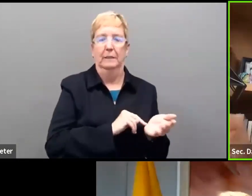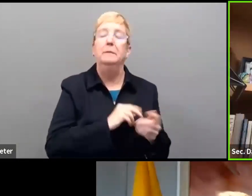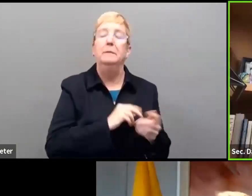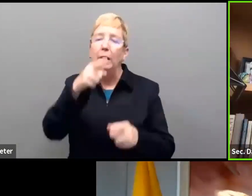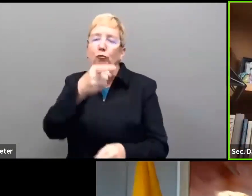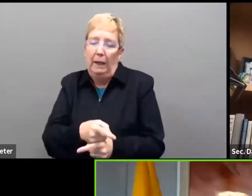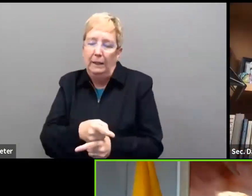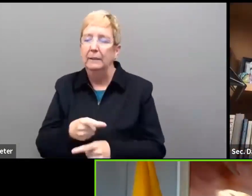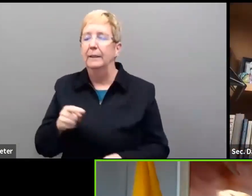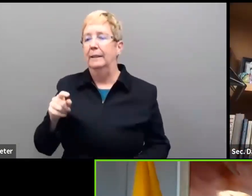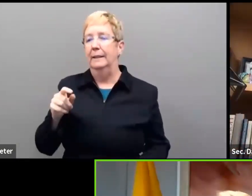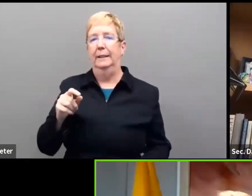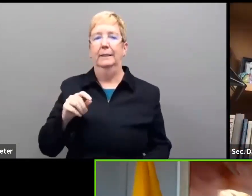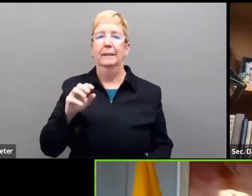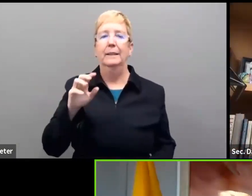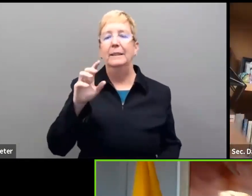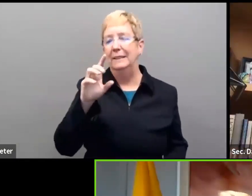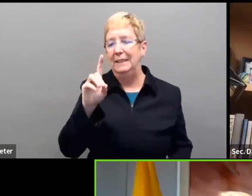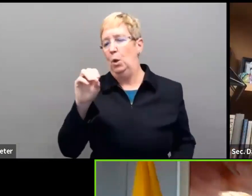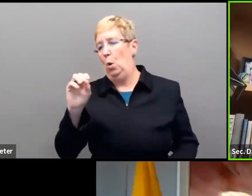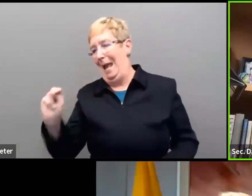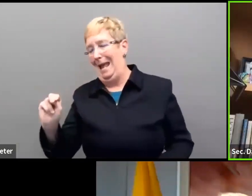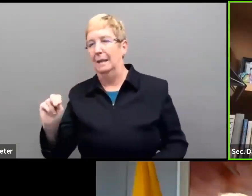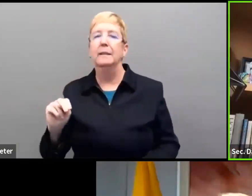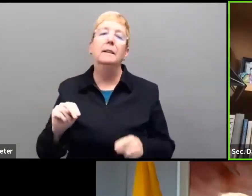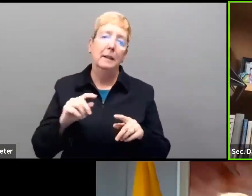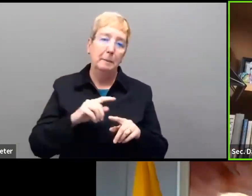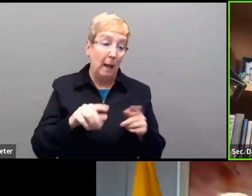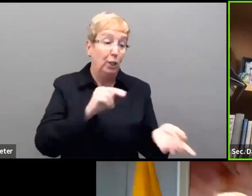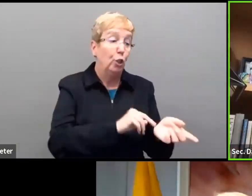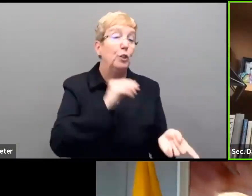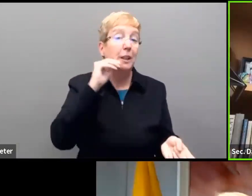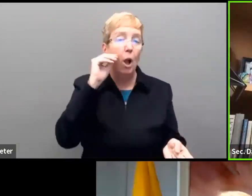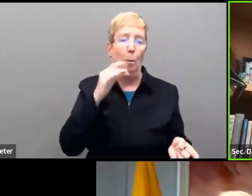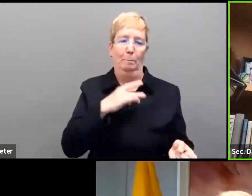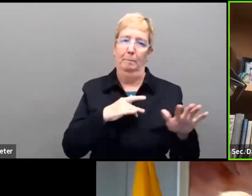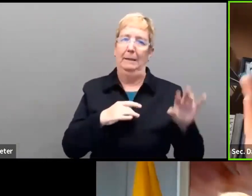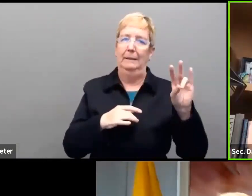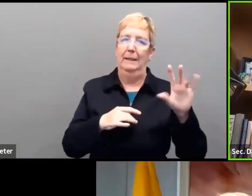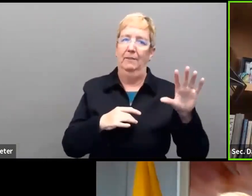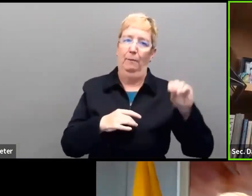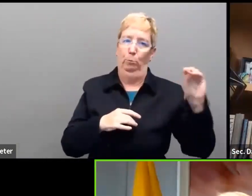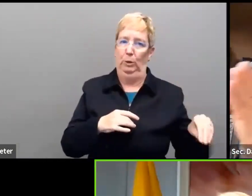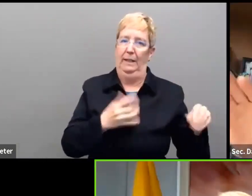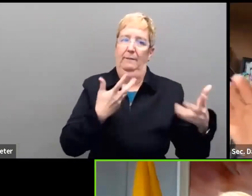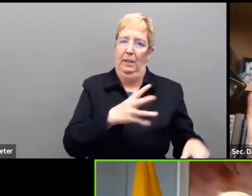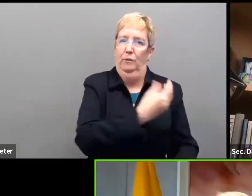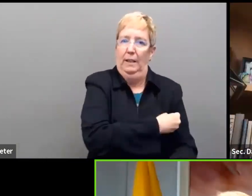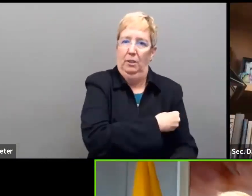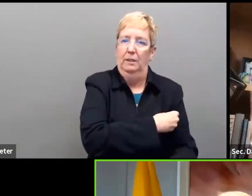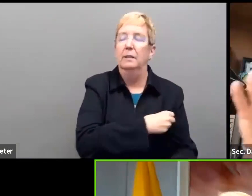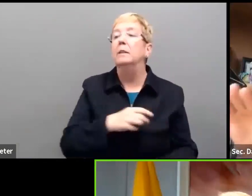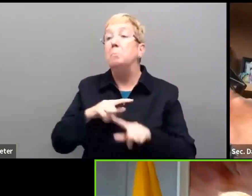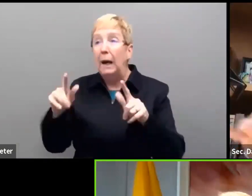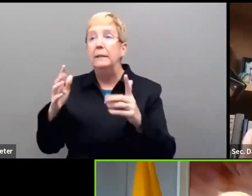las personas, y esto nos va a ayudar con estas personas, nos va a ayudar a limitar